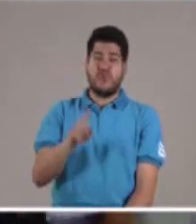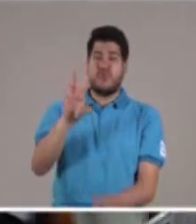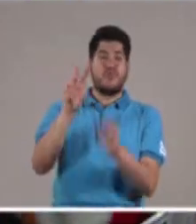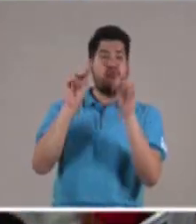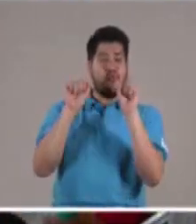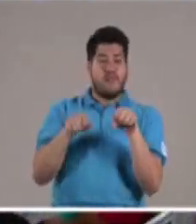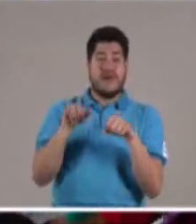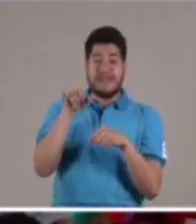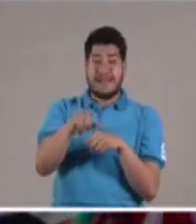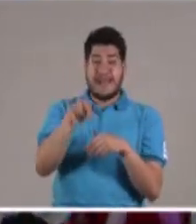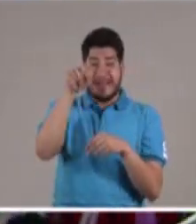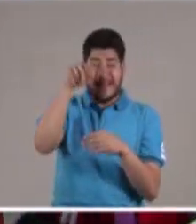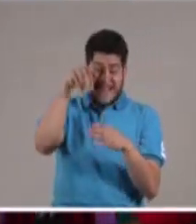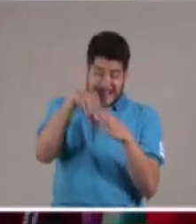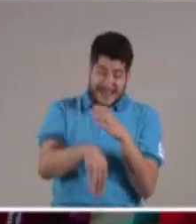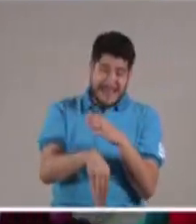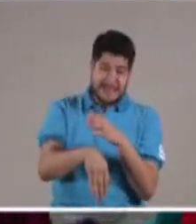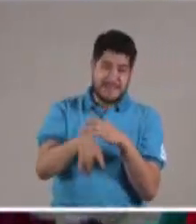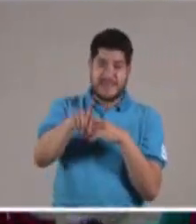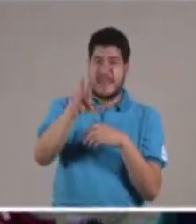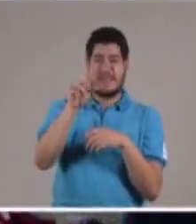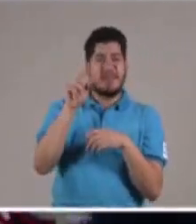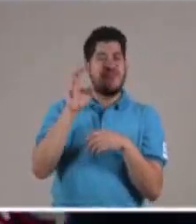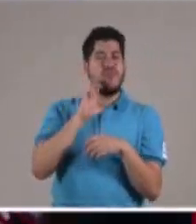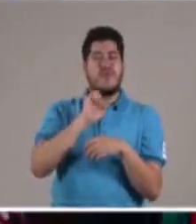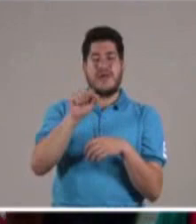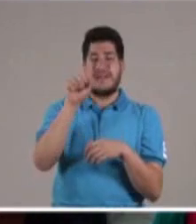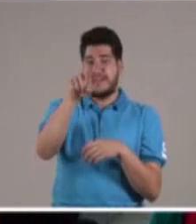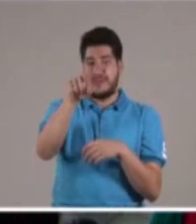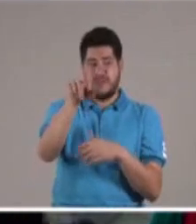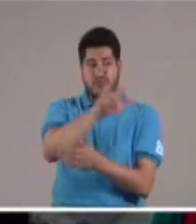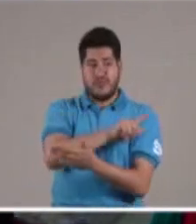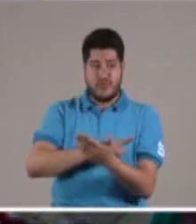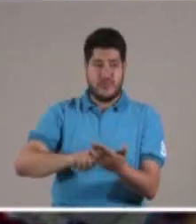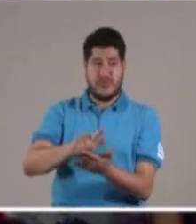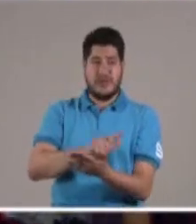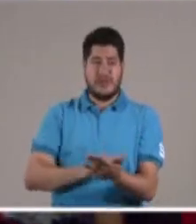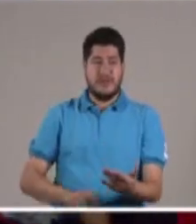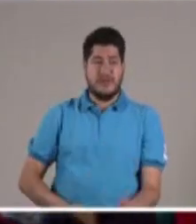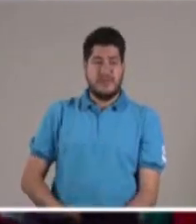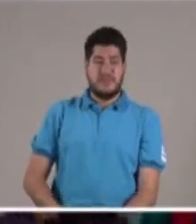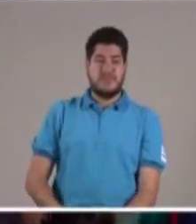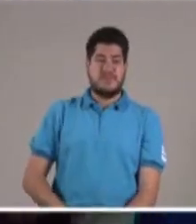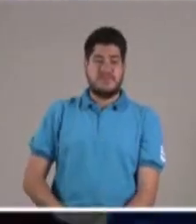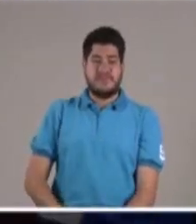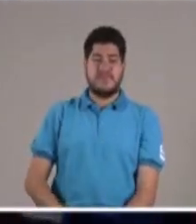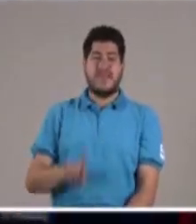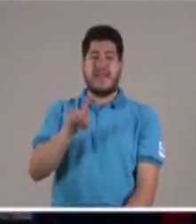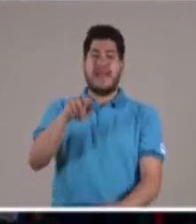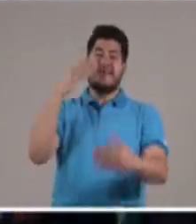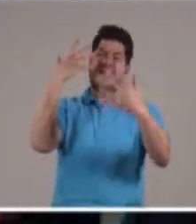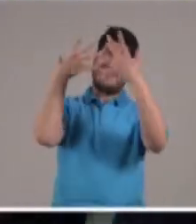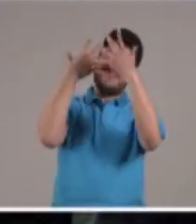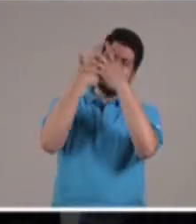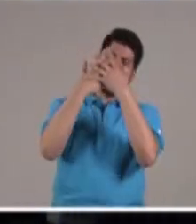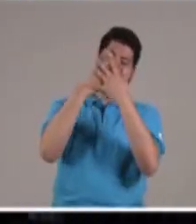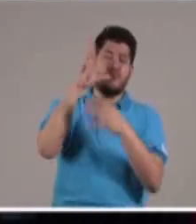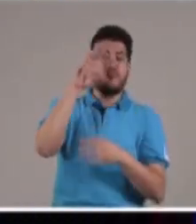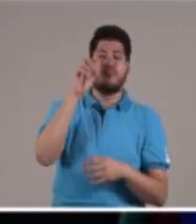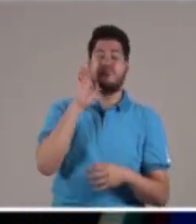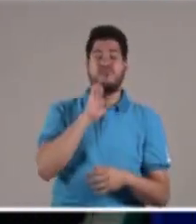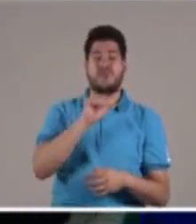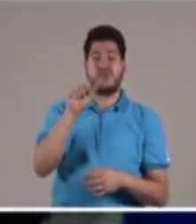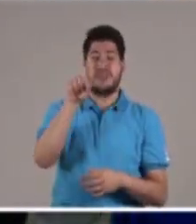quedarte ahí Ese no es tu lugar esa prisión no es tu